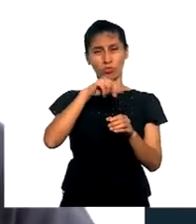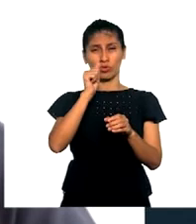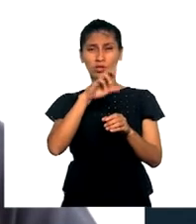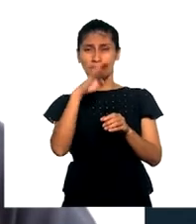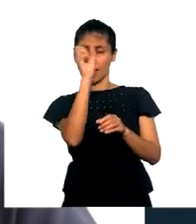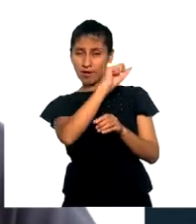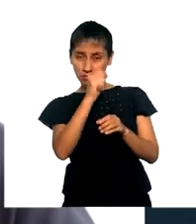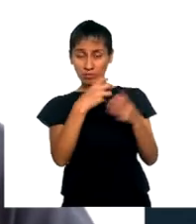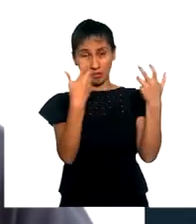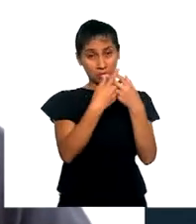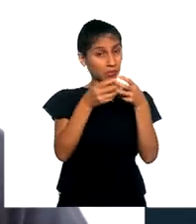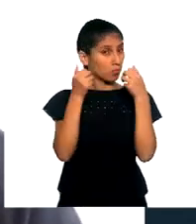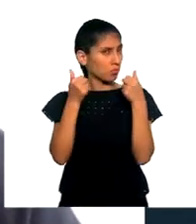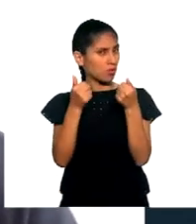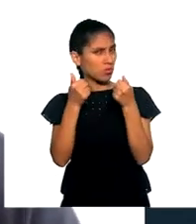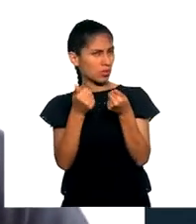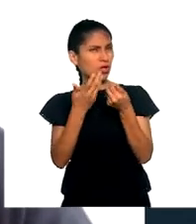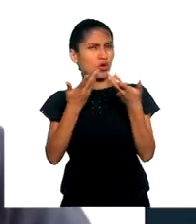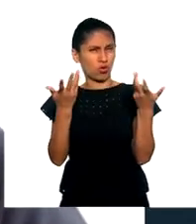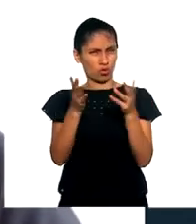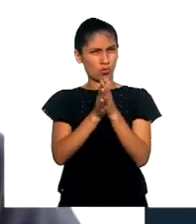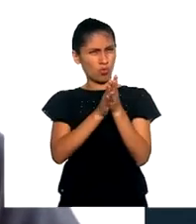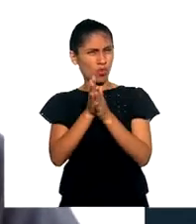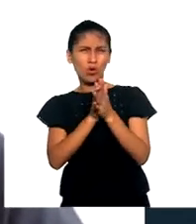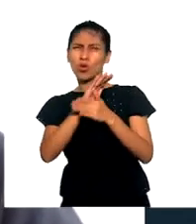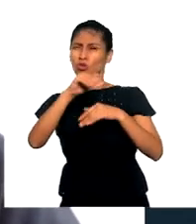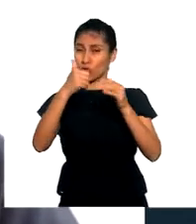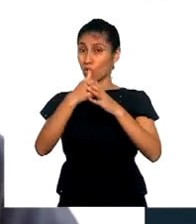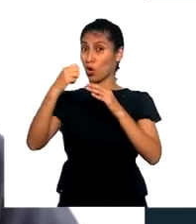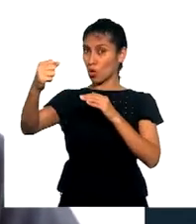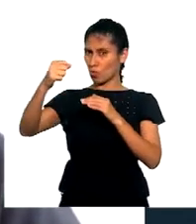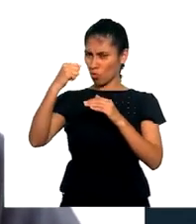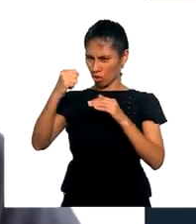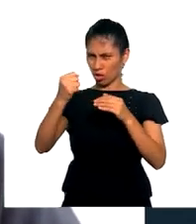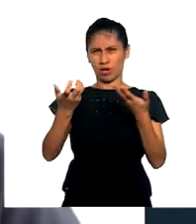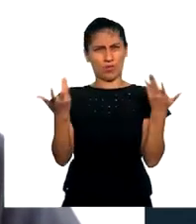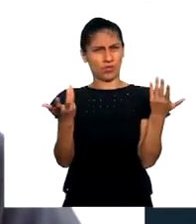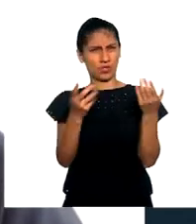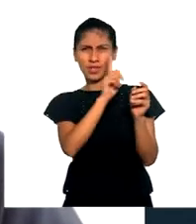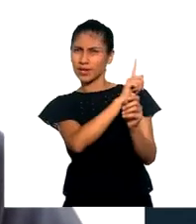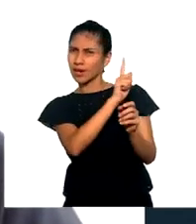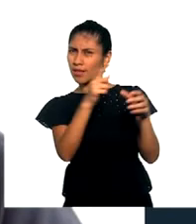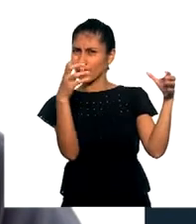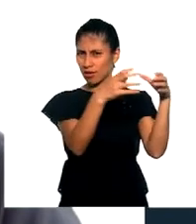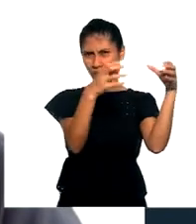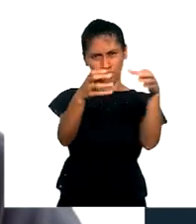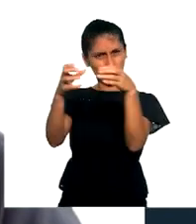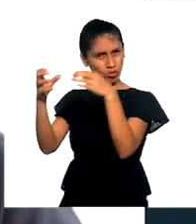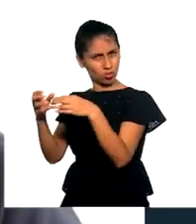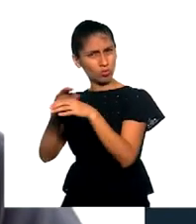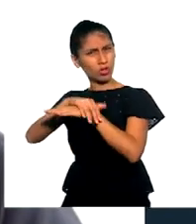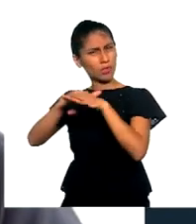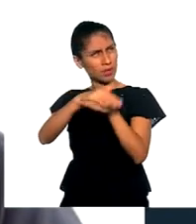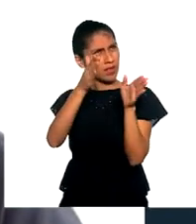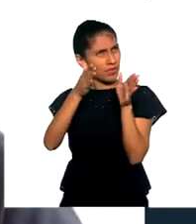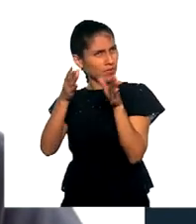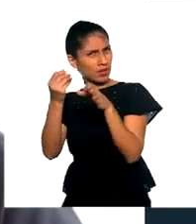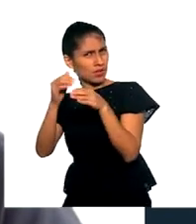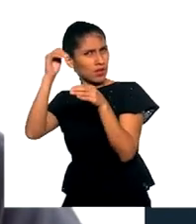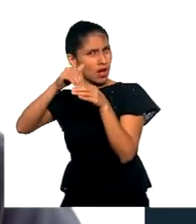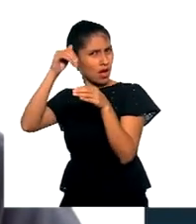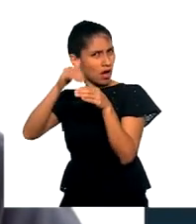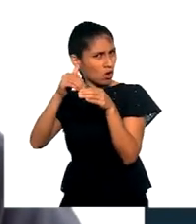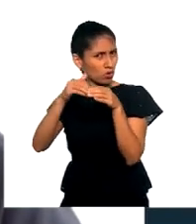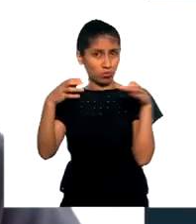este la pertinencia no el poder la potencia que tienen las estrategias de ahorro comunitario